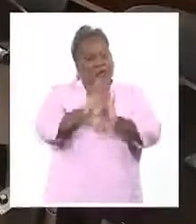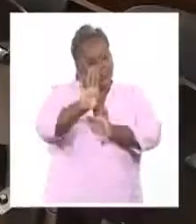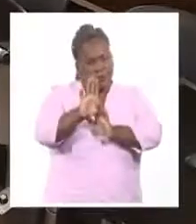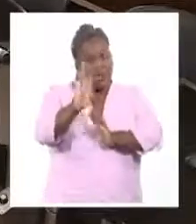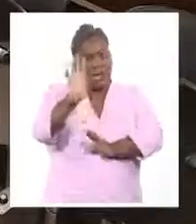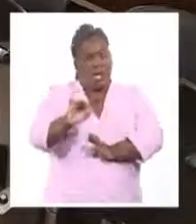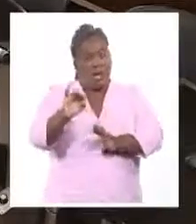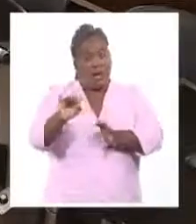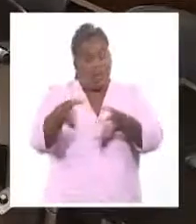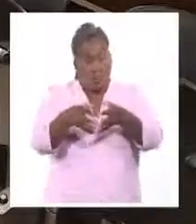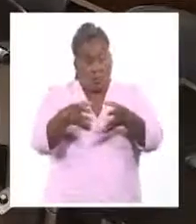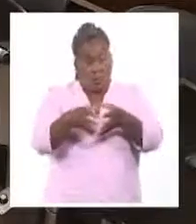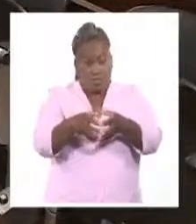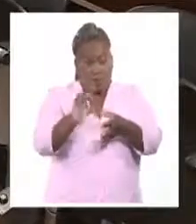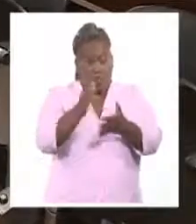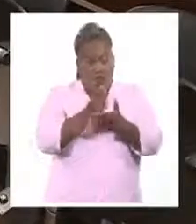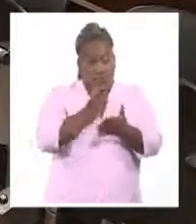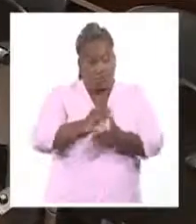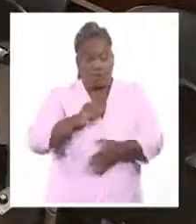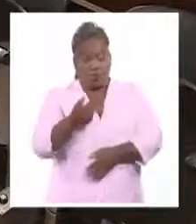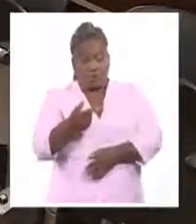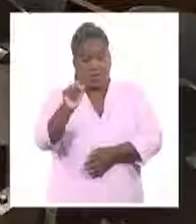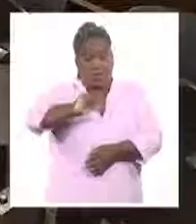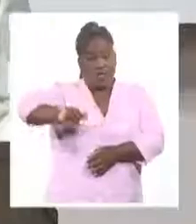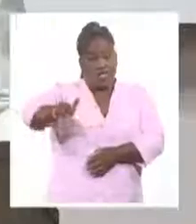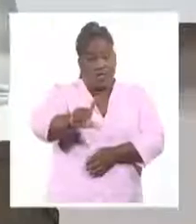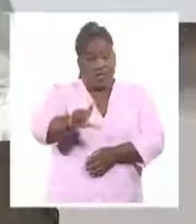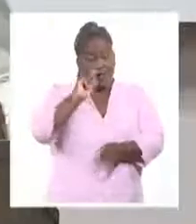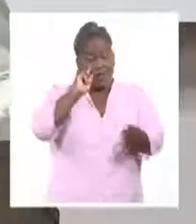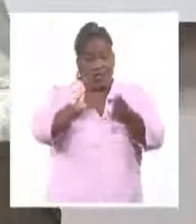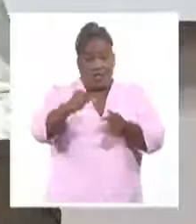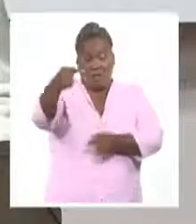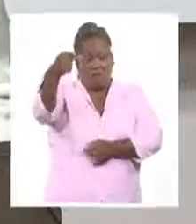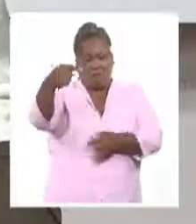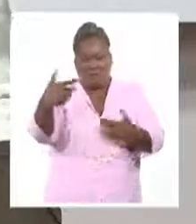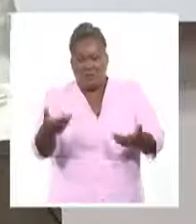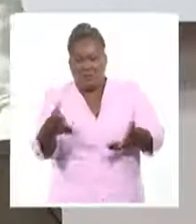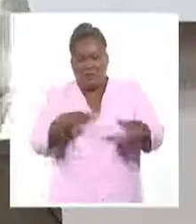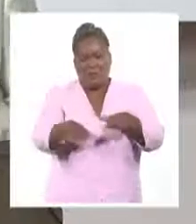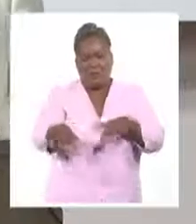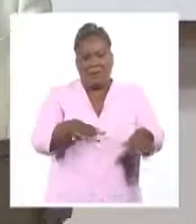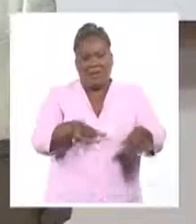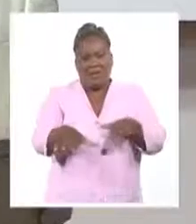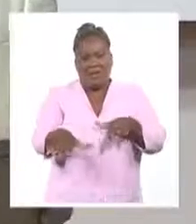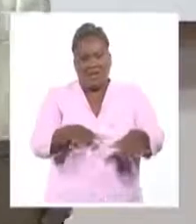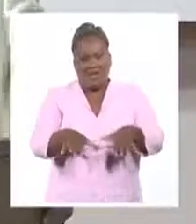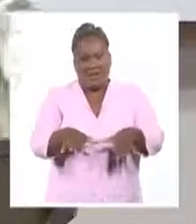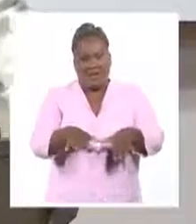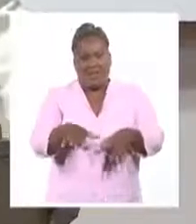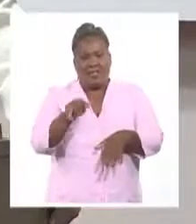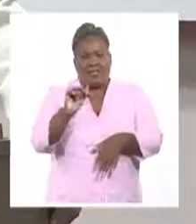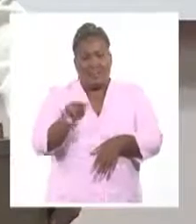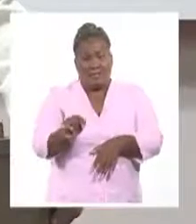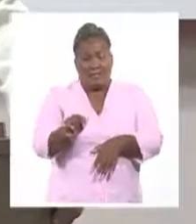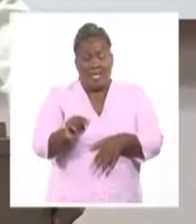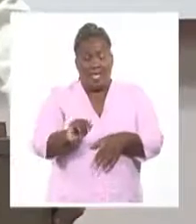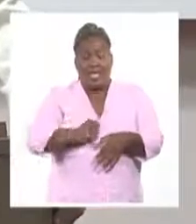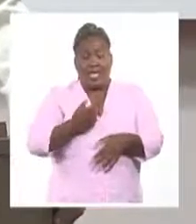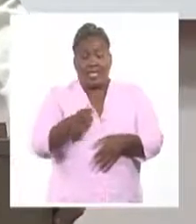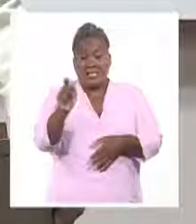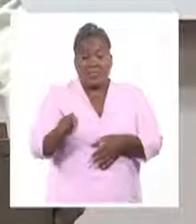Comisión de Educación, Cultura y Sociedad, cuya primera misión fue diseñada con la contribución de intelectuales de la talla